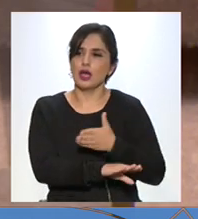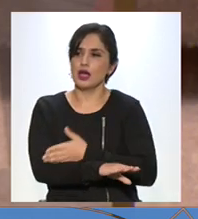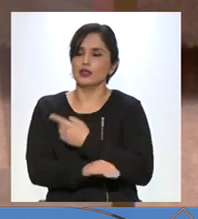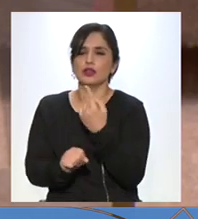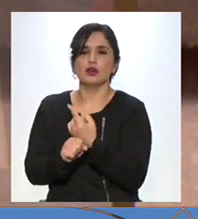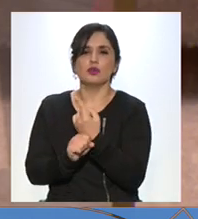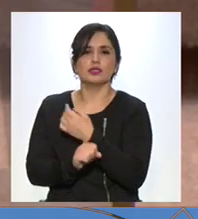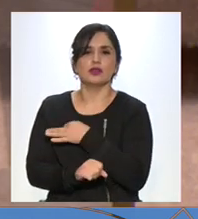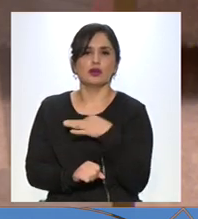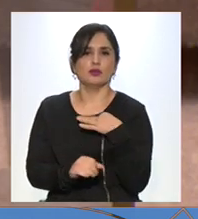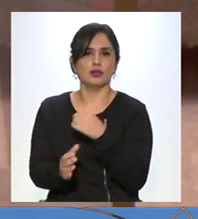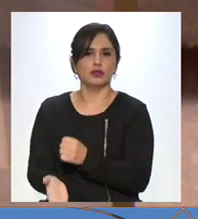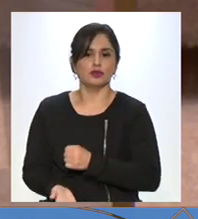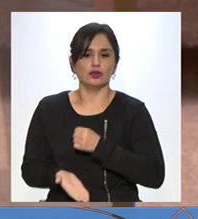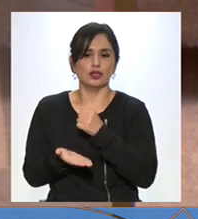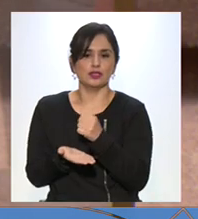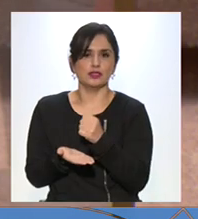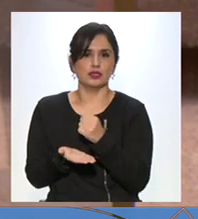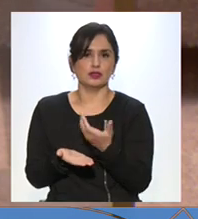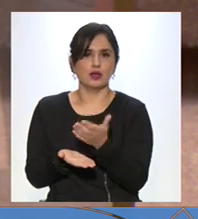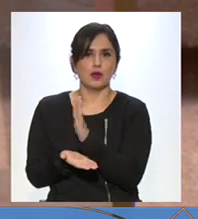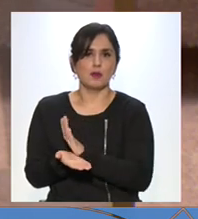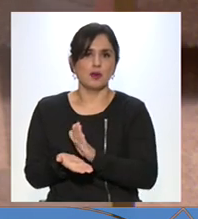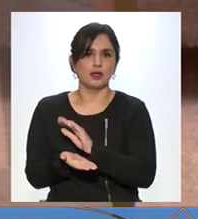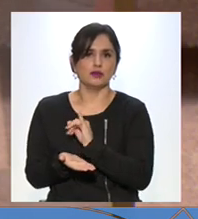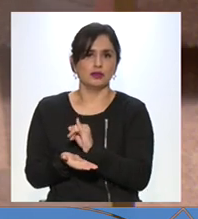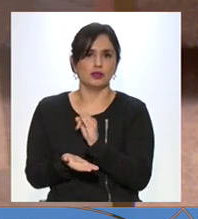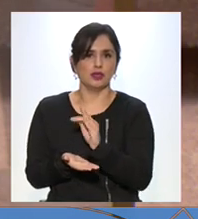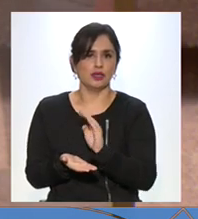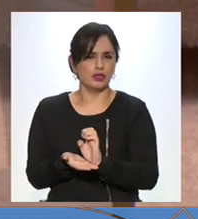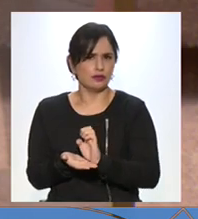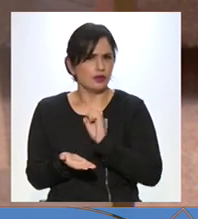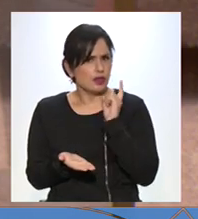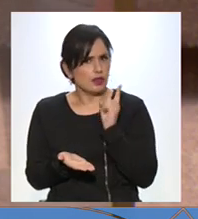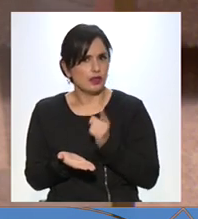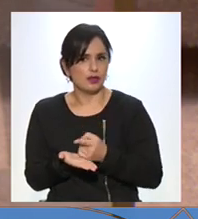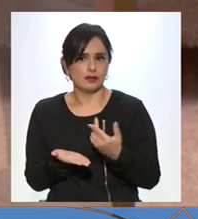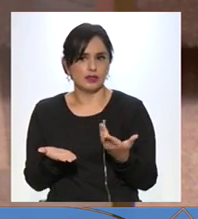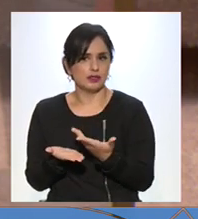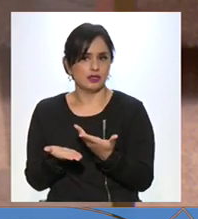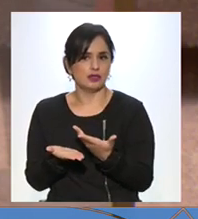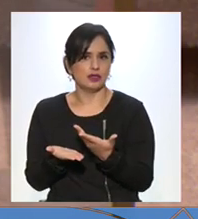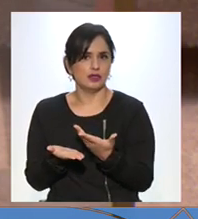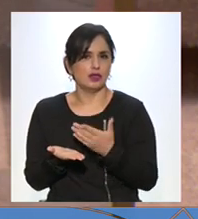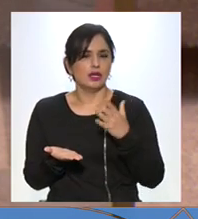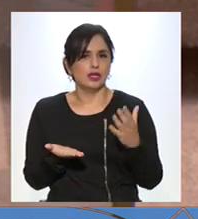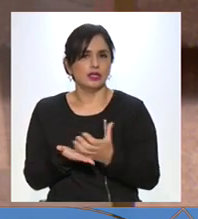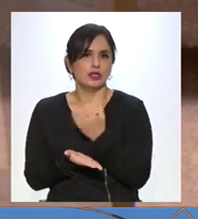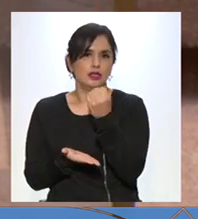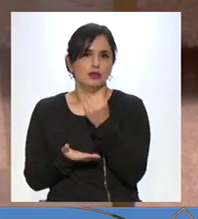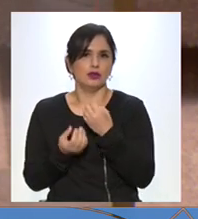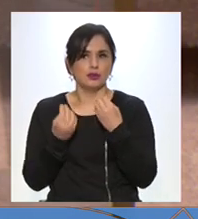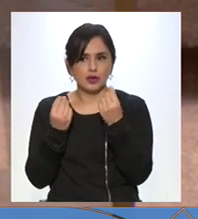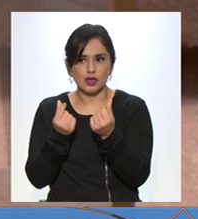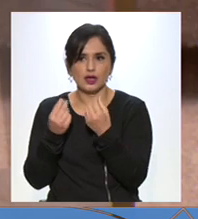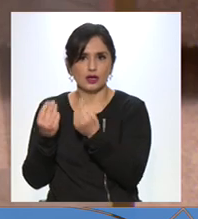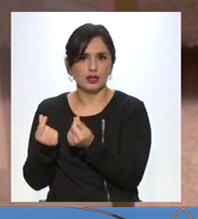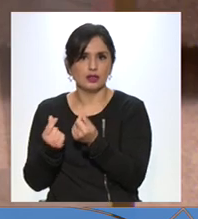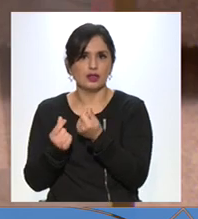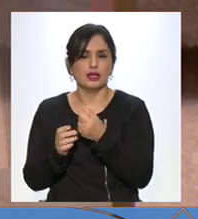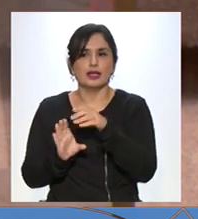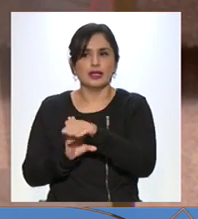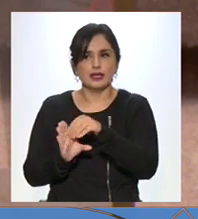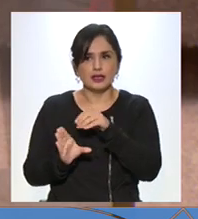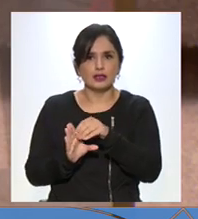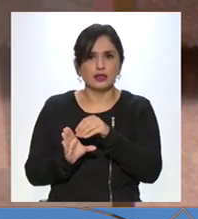Hacienda. La mantención del IFE tiene que ser una mantención en la medida que logremos ir reactivando y hay que ir retirándolo en la medida